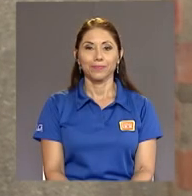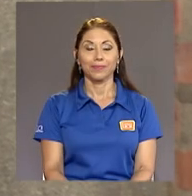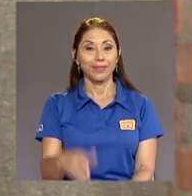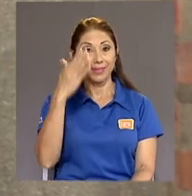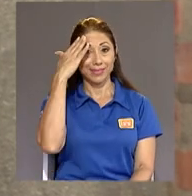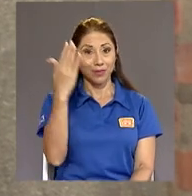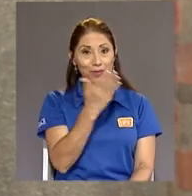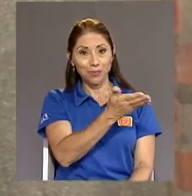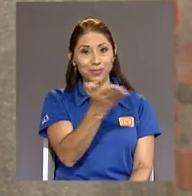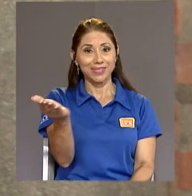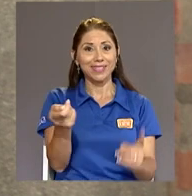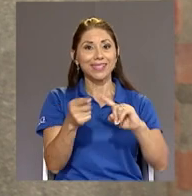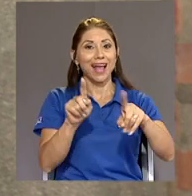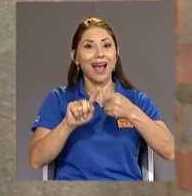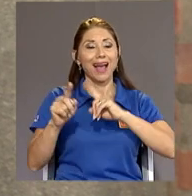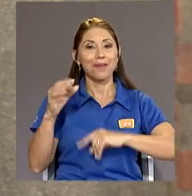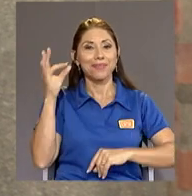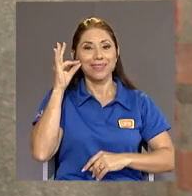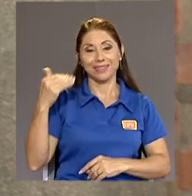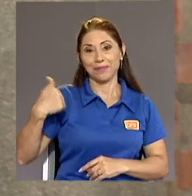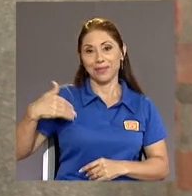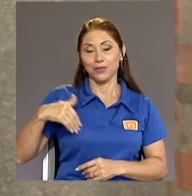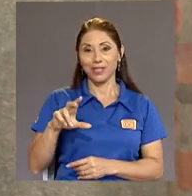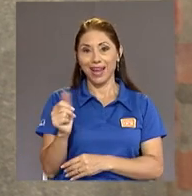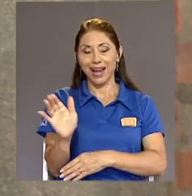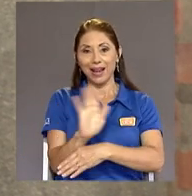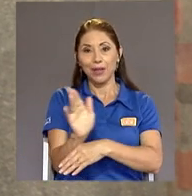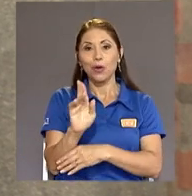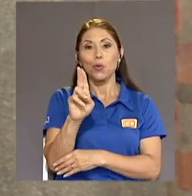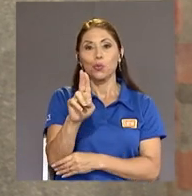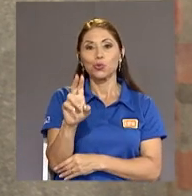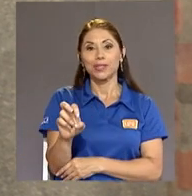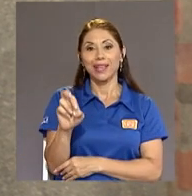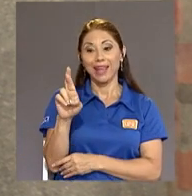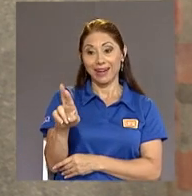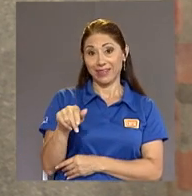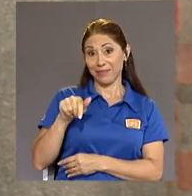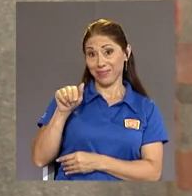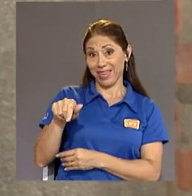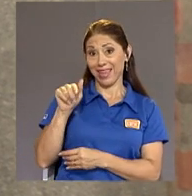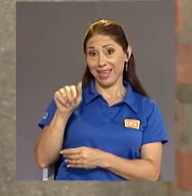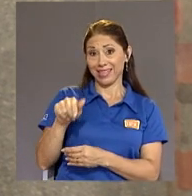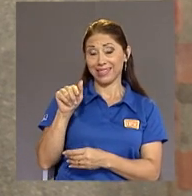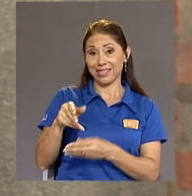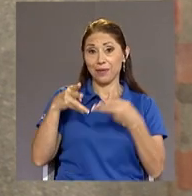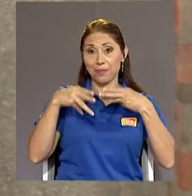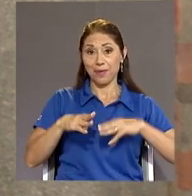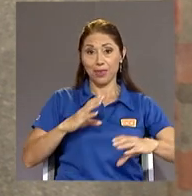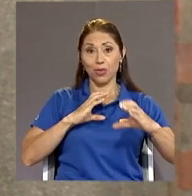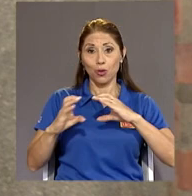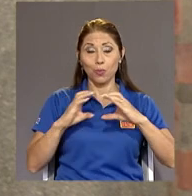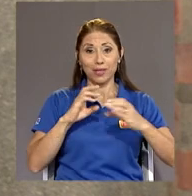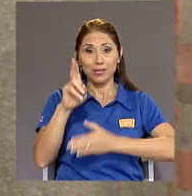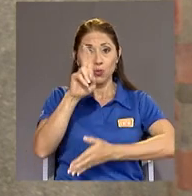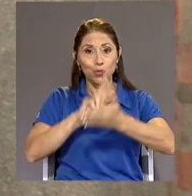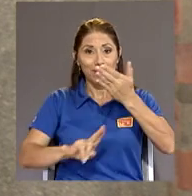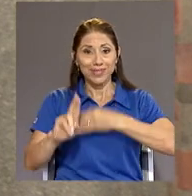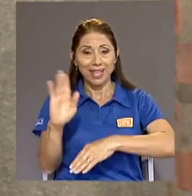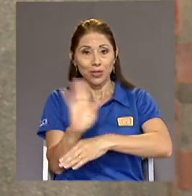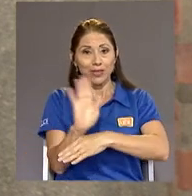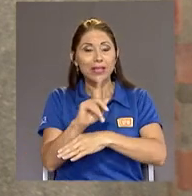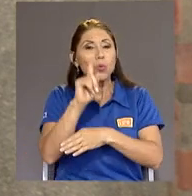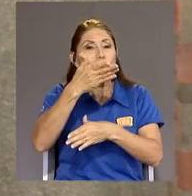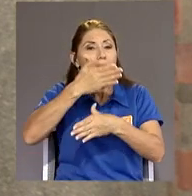Los saludamos, amigas y amigos de Canal UCR, este medio televisivo universitario que se paga parcialmente